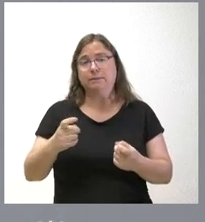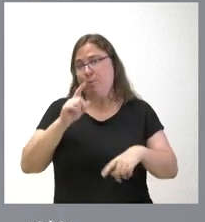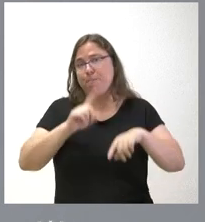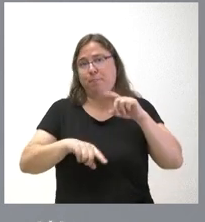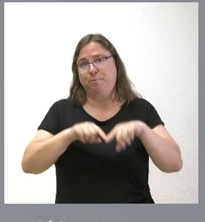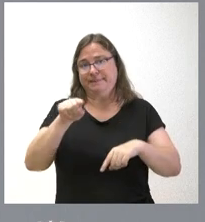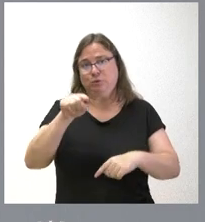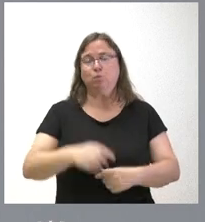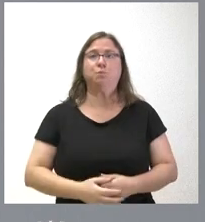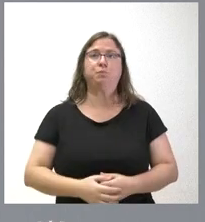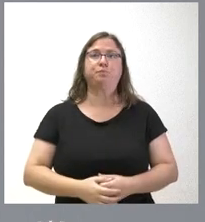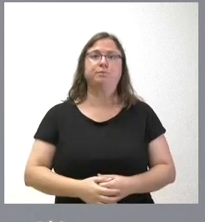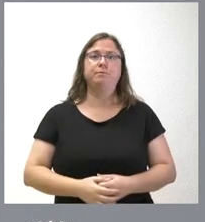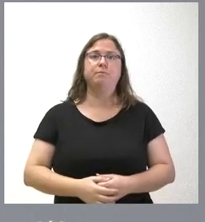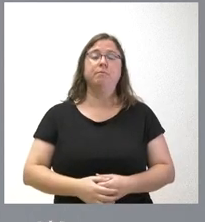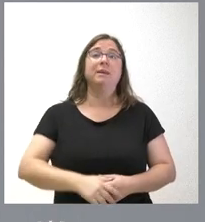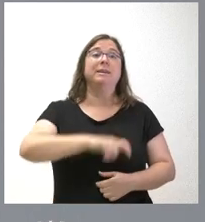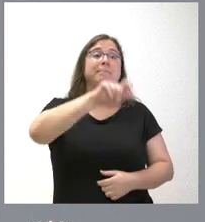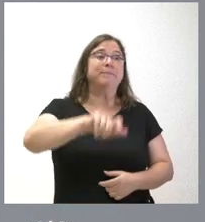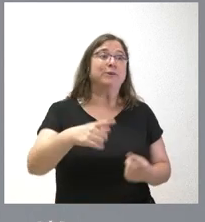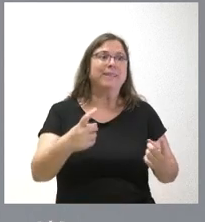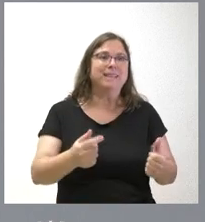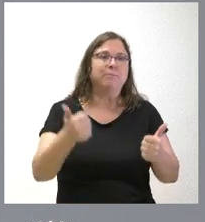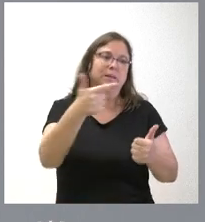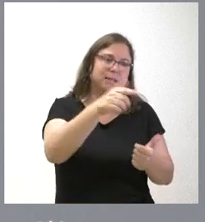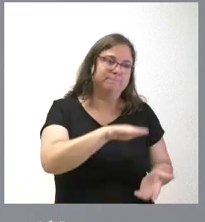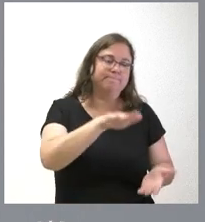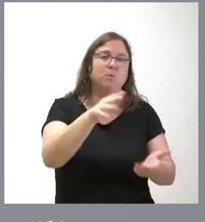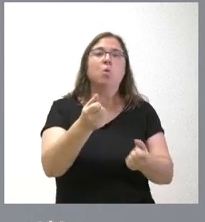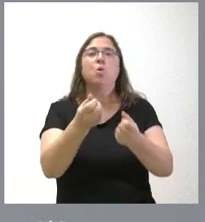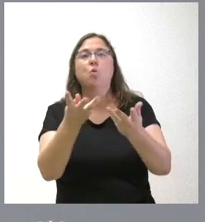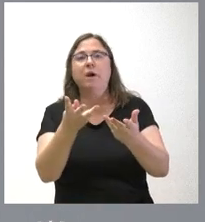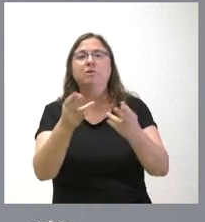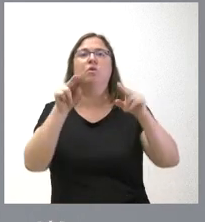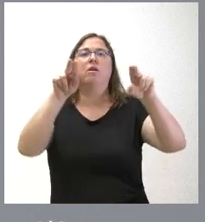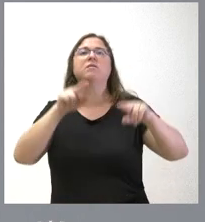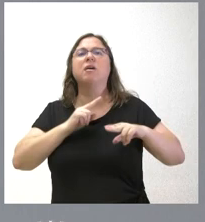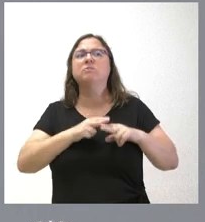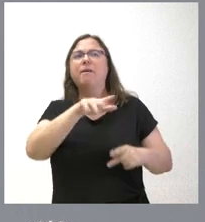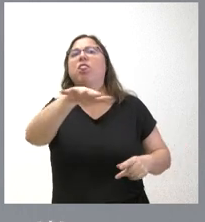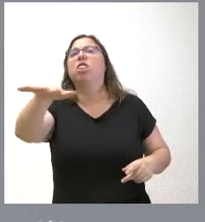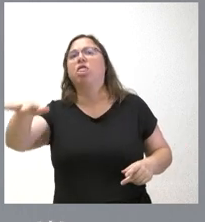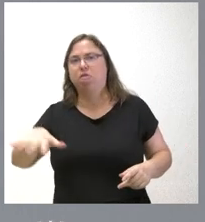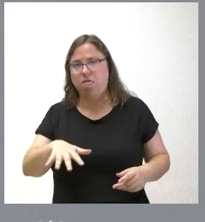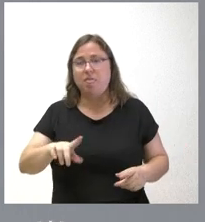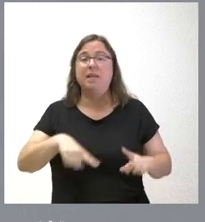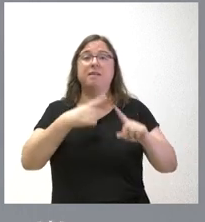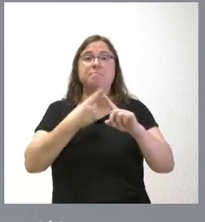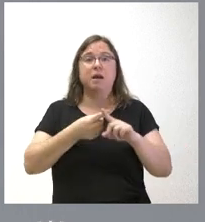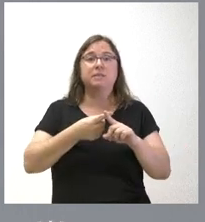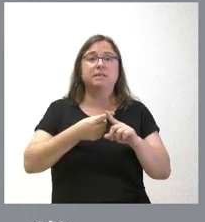a determinar Dónde están las personas que más lo puedan precisar En qué residencia y además como son